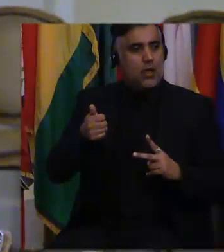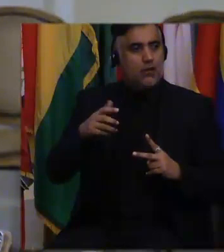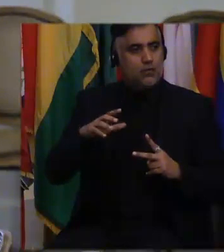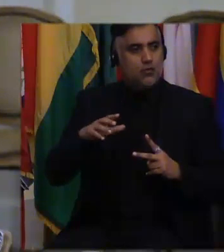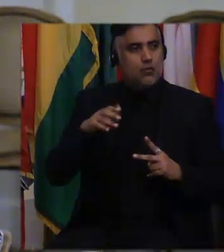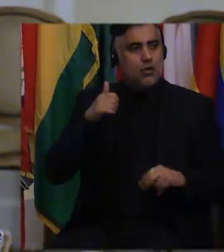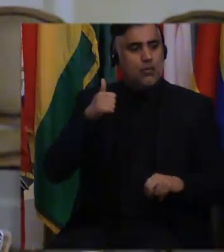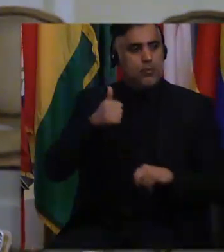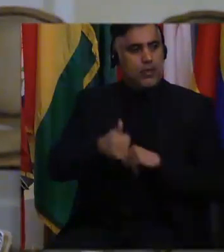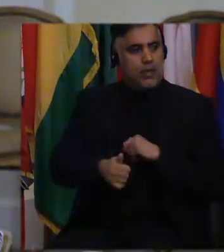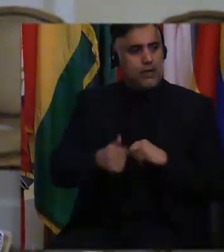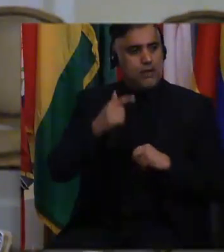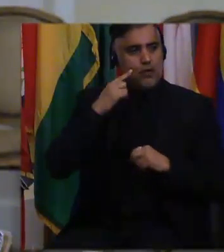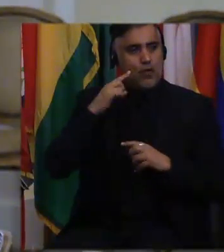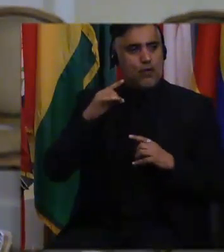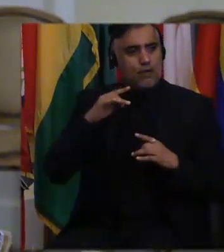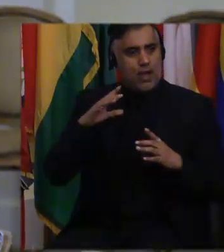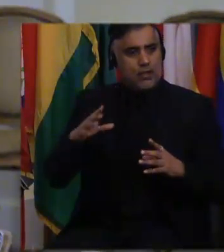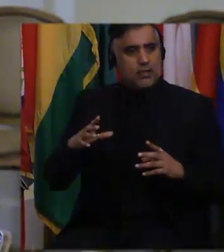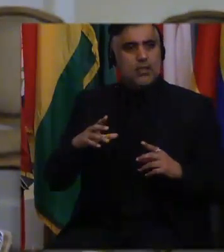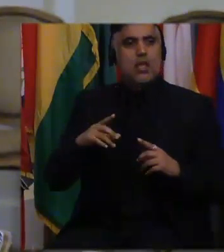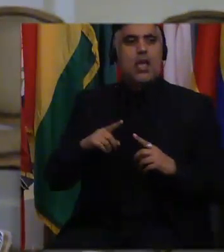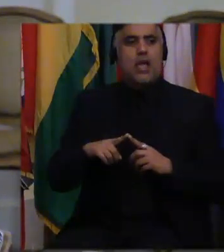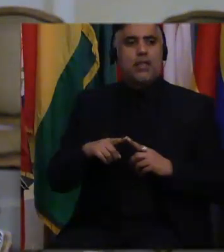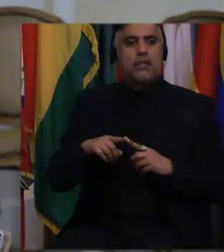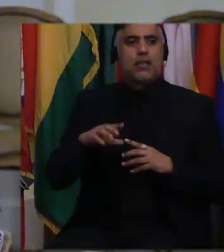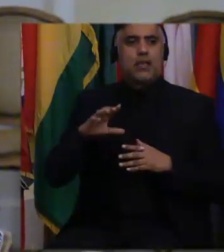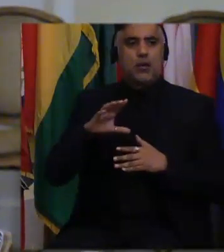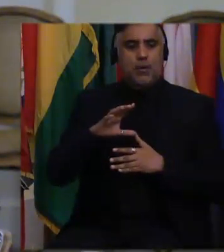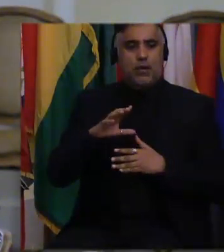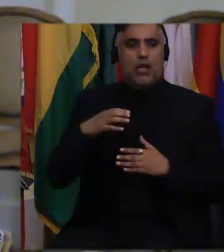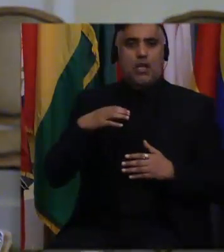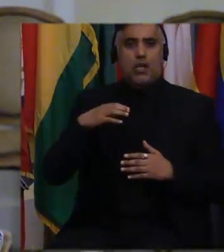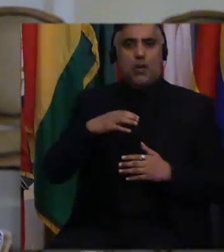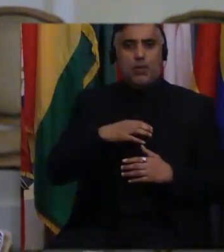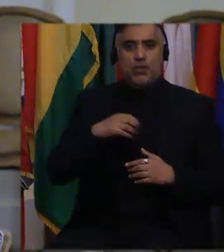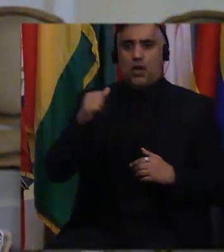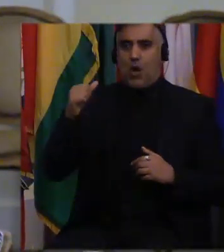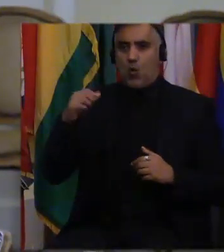la Comisión Interamericana de Mujeres, tienen hecho para cambiar la